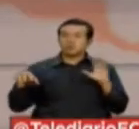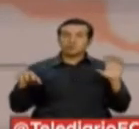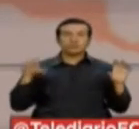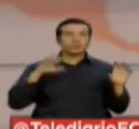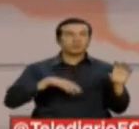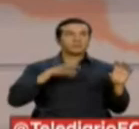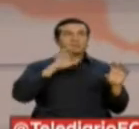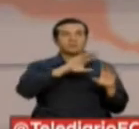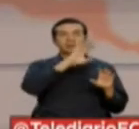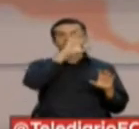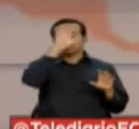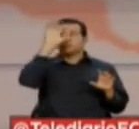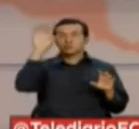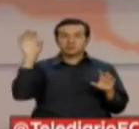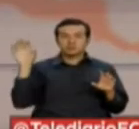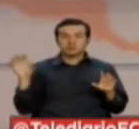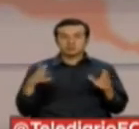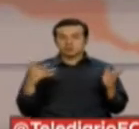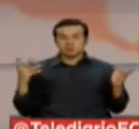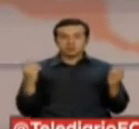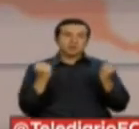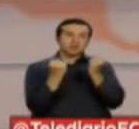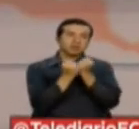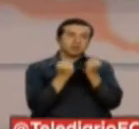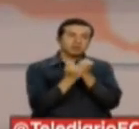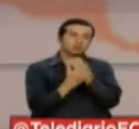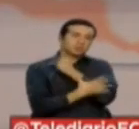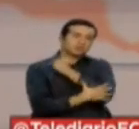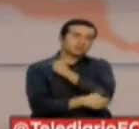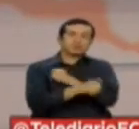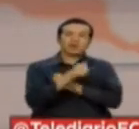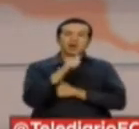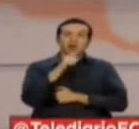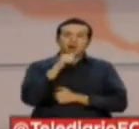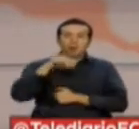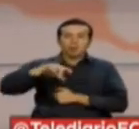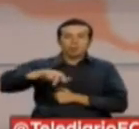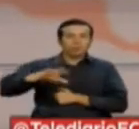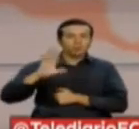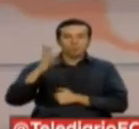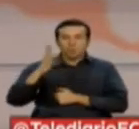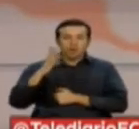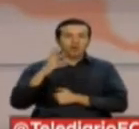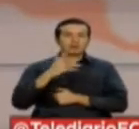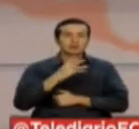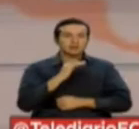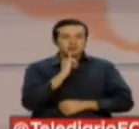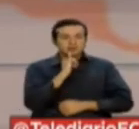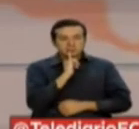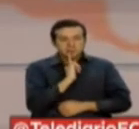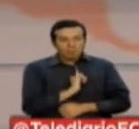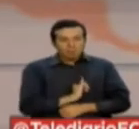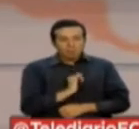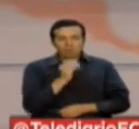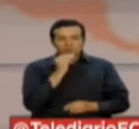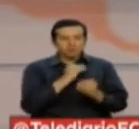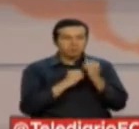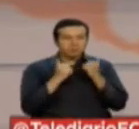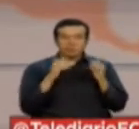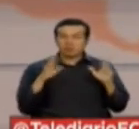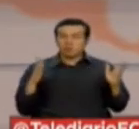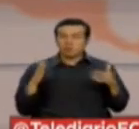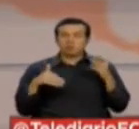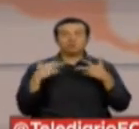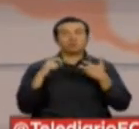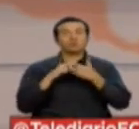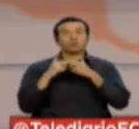hay ciertas características que le decía, hacinamiento, pobreza, falta de agua segura y de hecho desnutrición está asociada. Es decir, a la larga